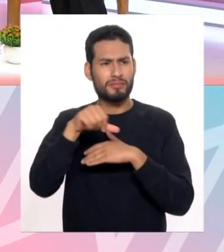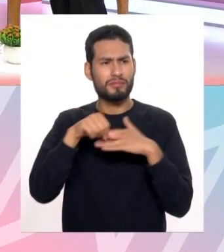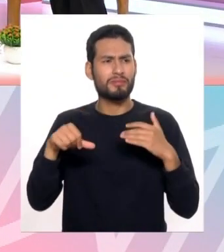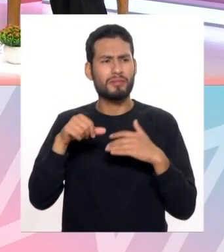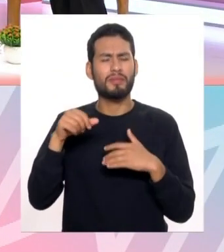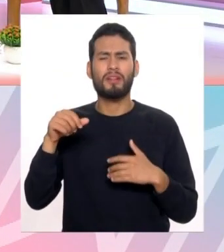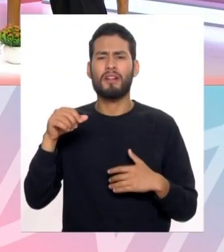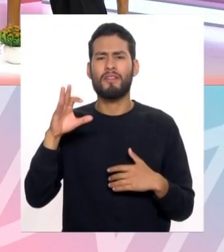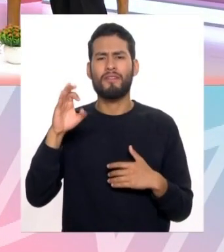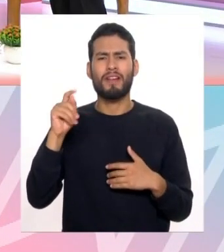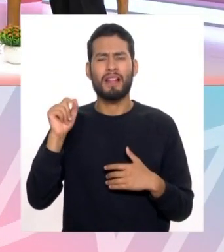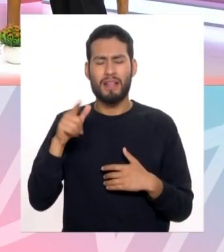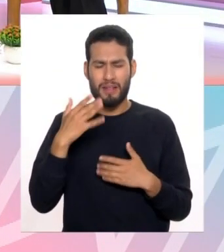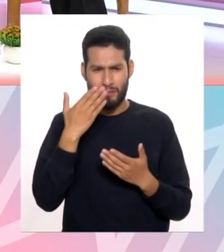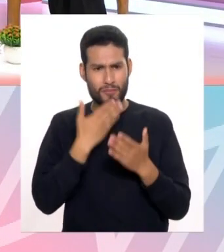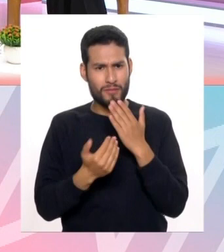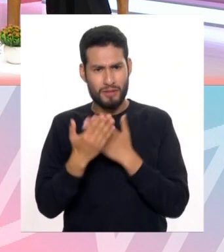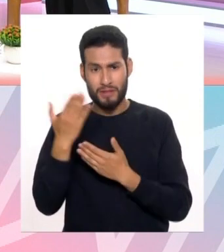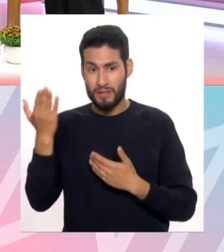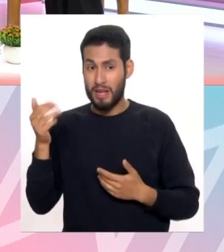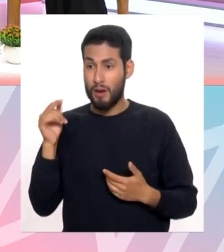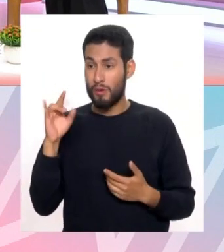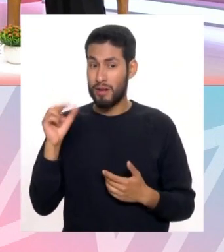fetal. Aura, buenos días. Buenos días, Aura.